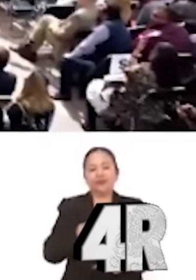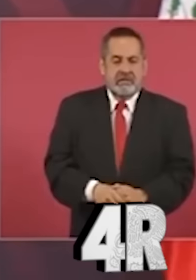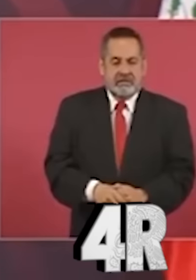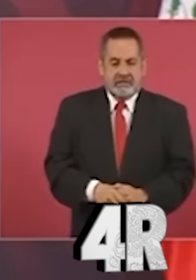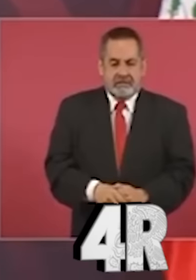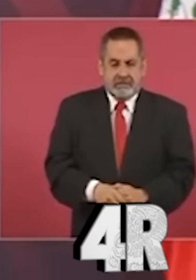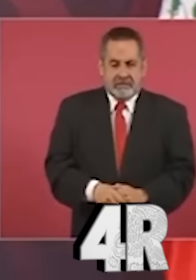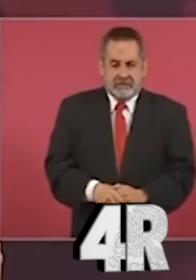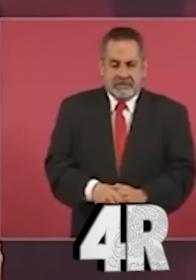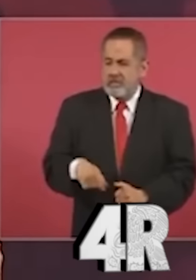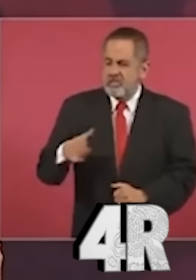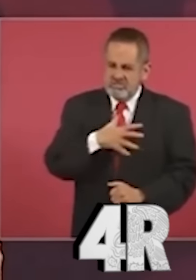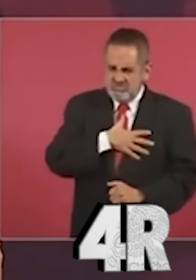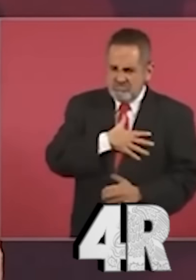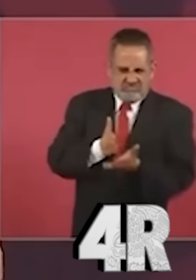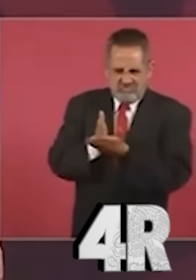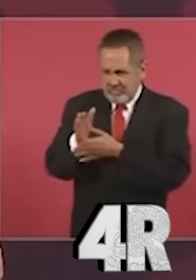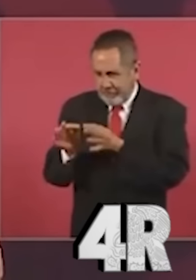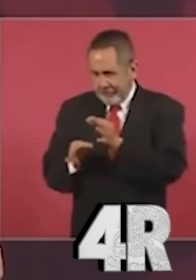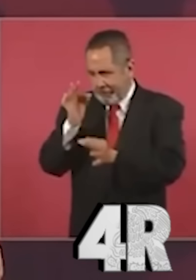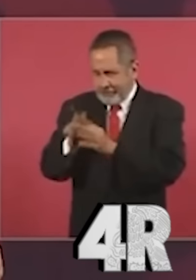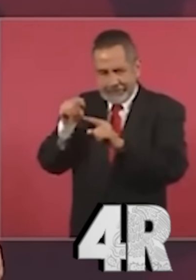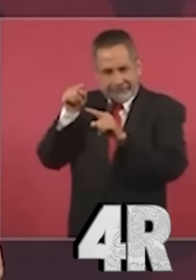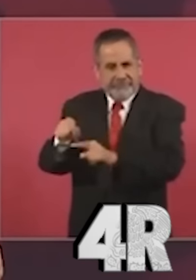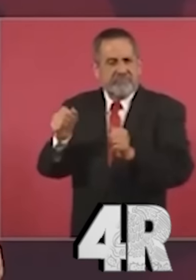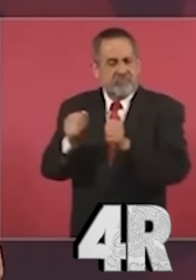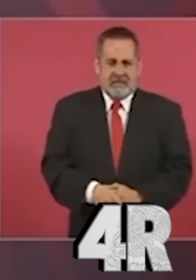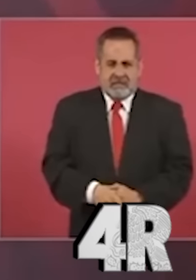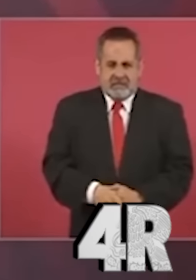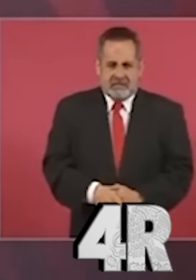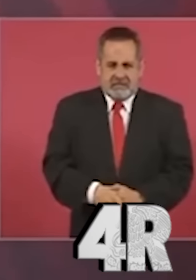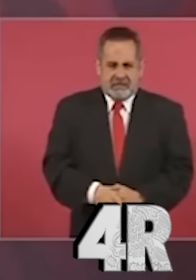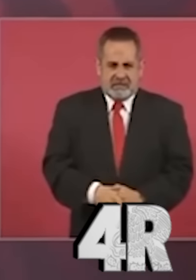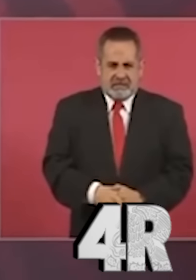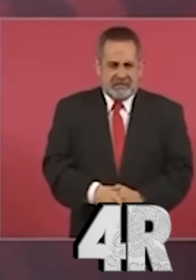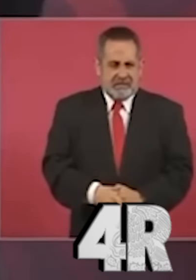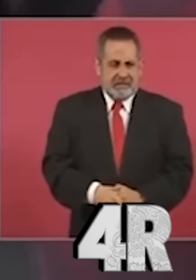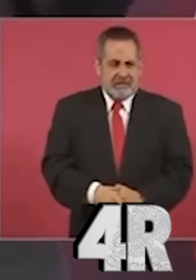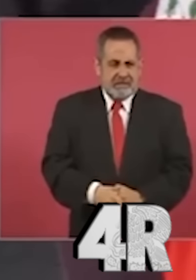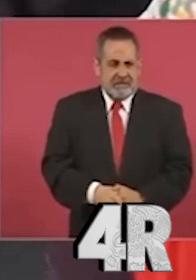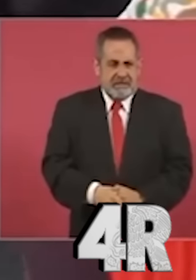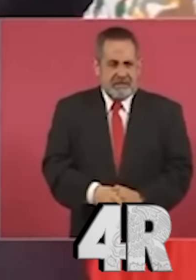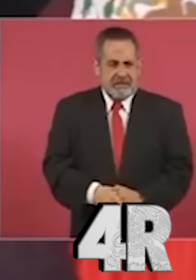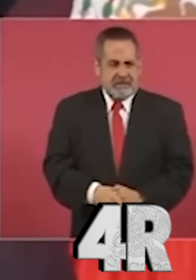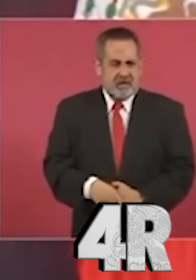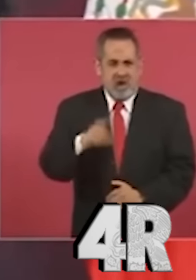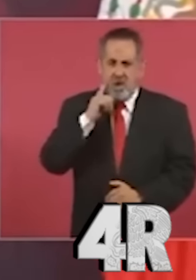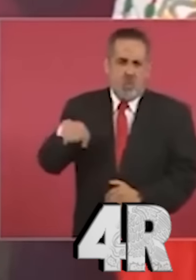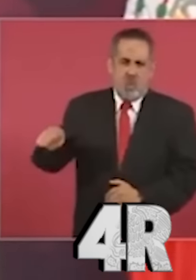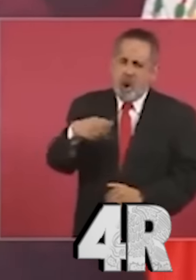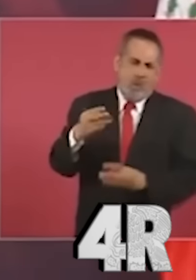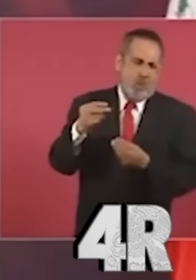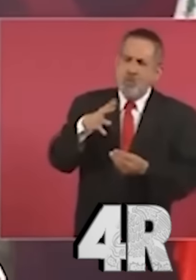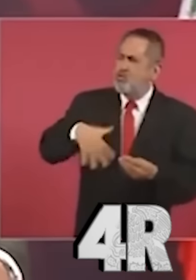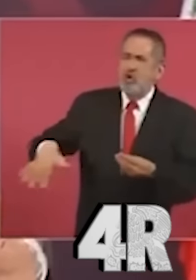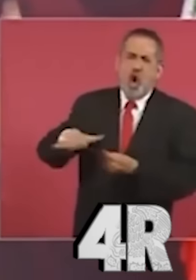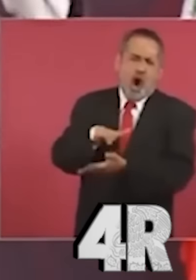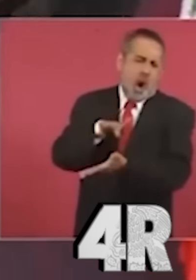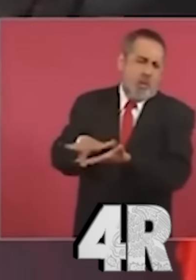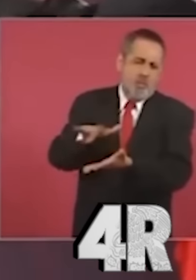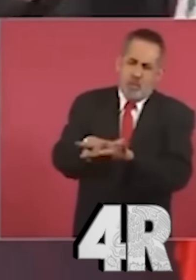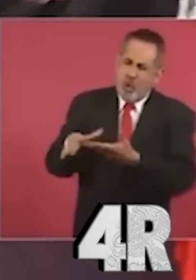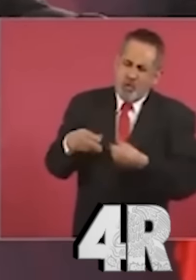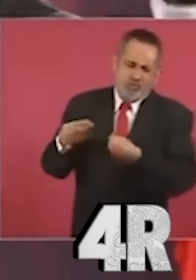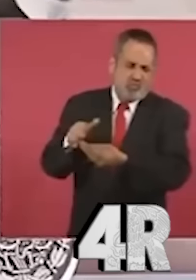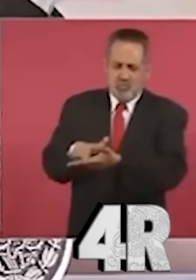por omisión la construcción de inmuebles ilegales o pisos adicionales sin autorización. Asimismo, también se prevé que